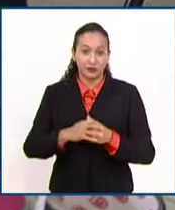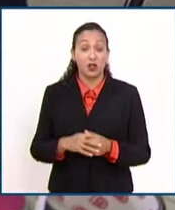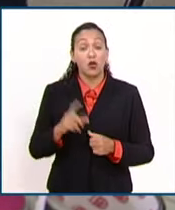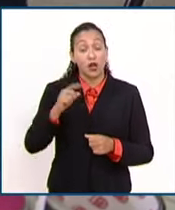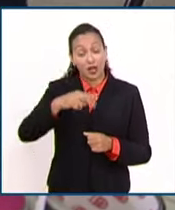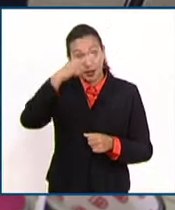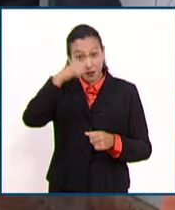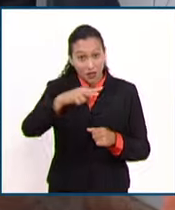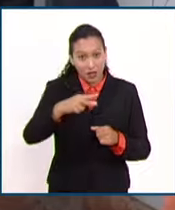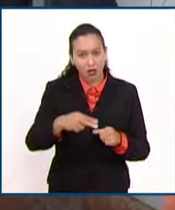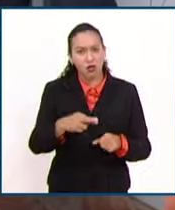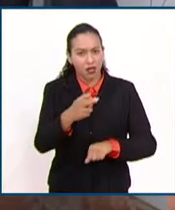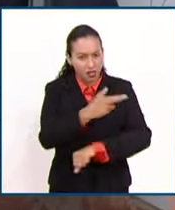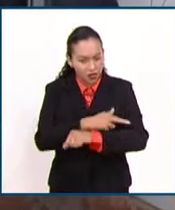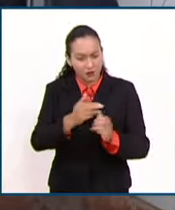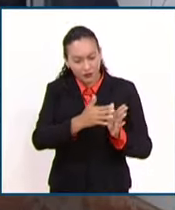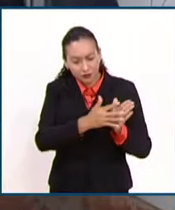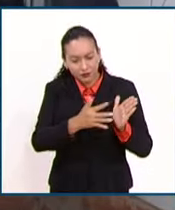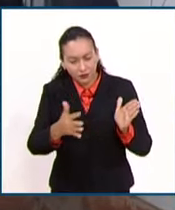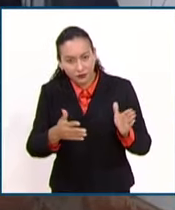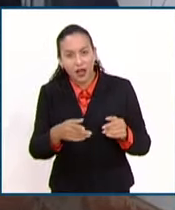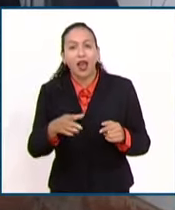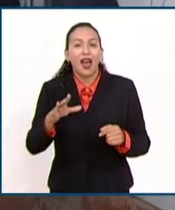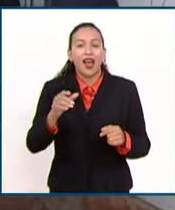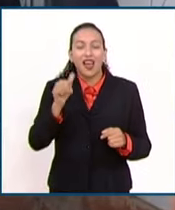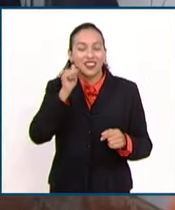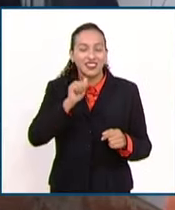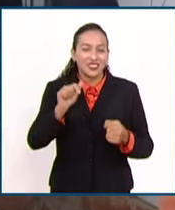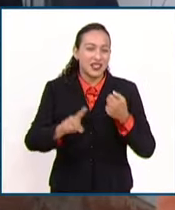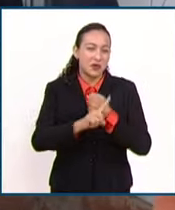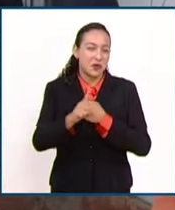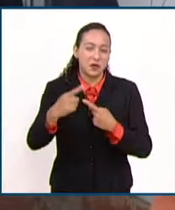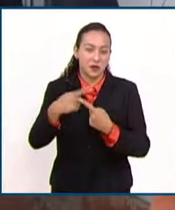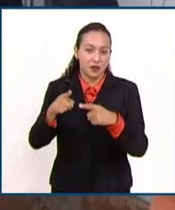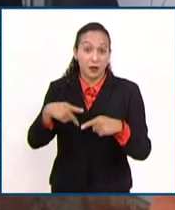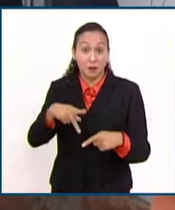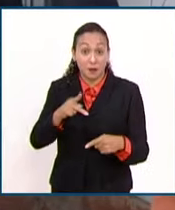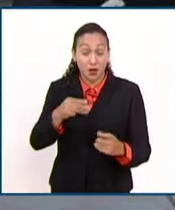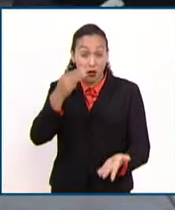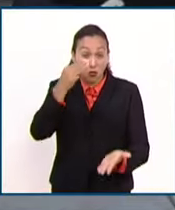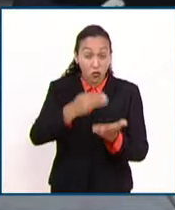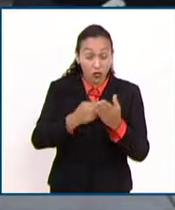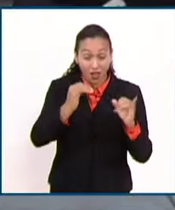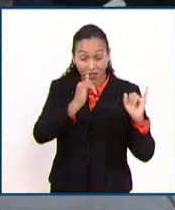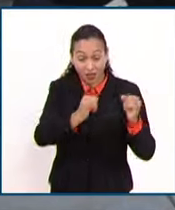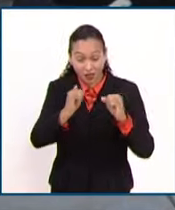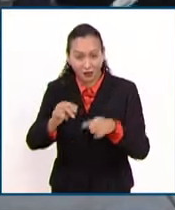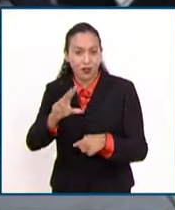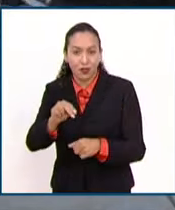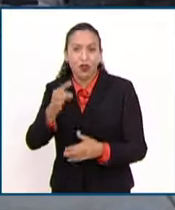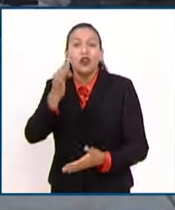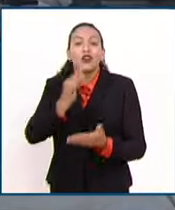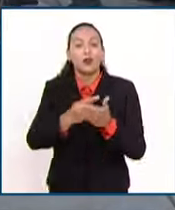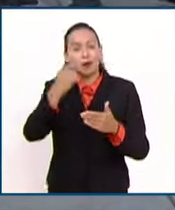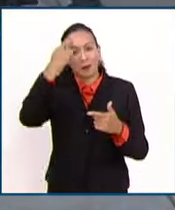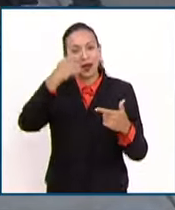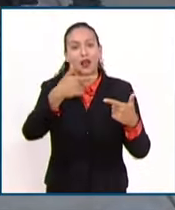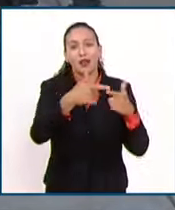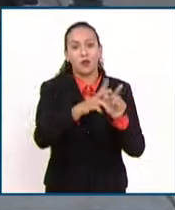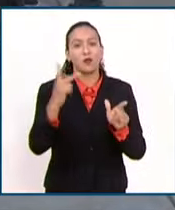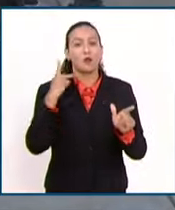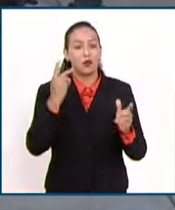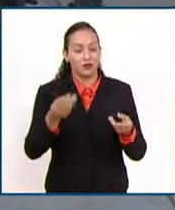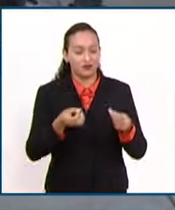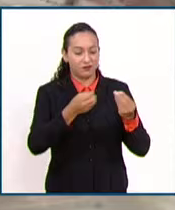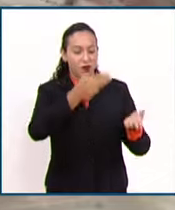en México siempre existe un escándalo distinto, pero no hay sanciones individuales, pues la multa se impone a los partidos. Ello a pesar